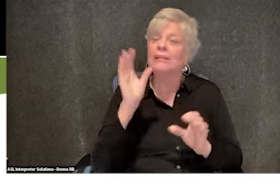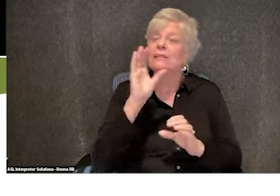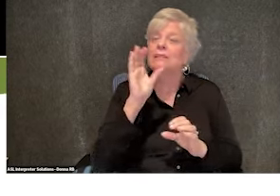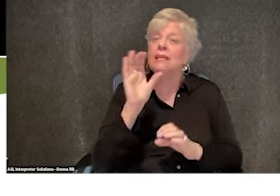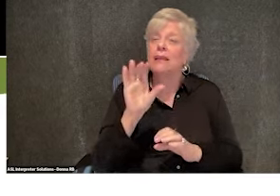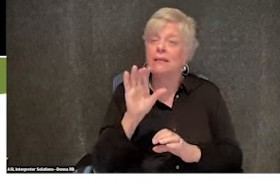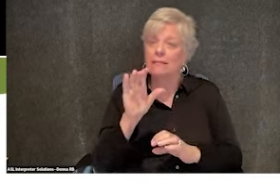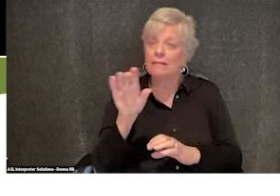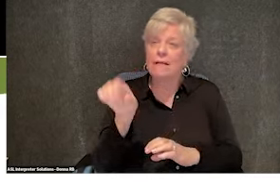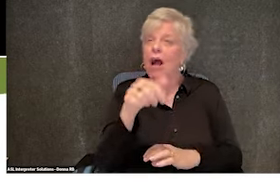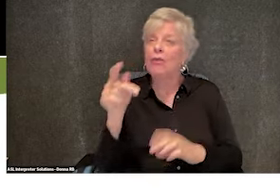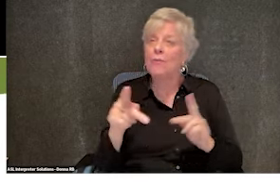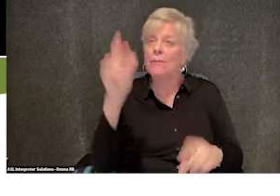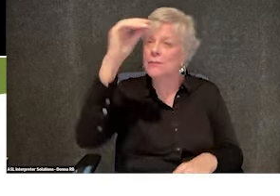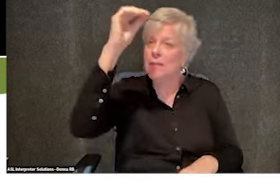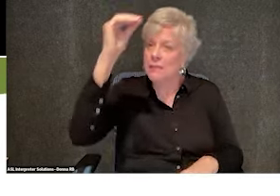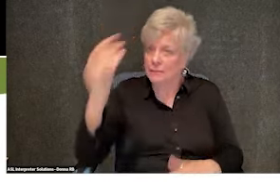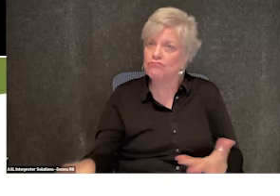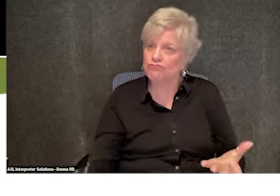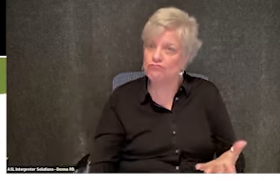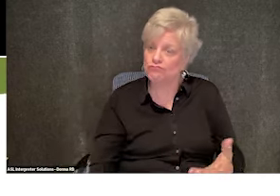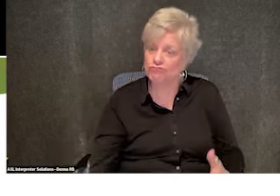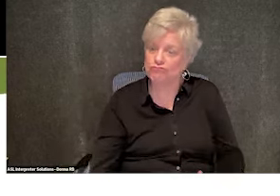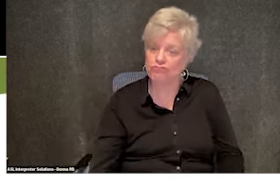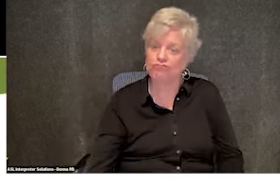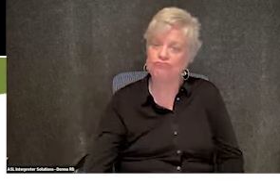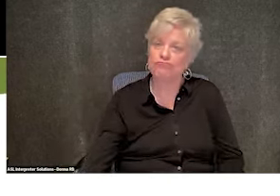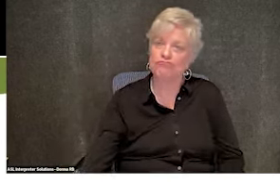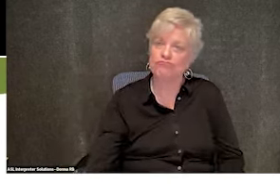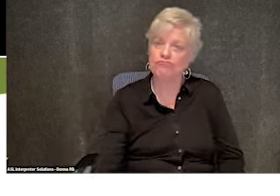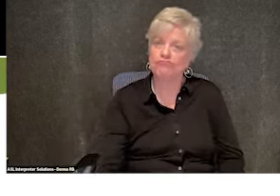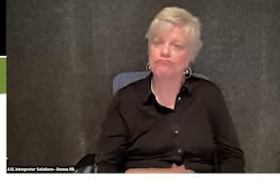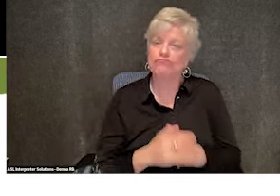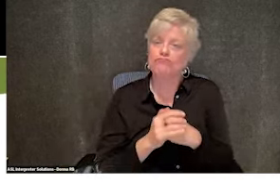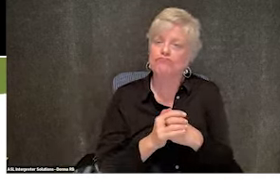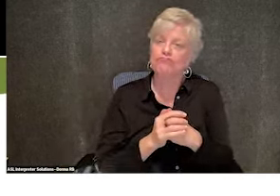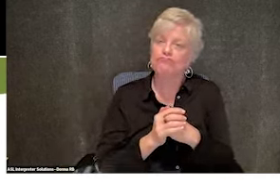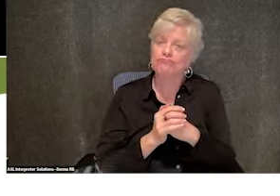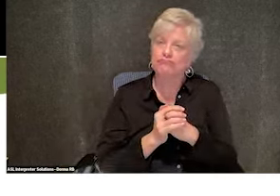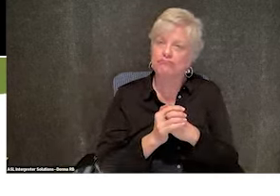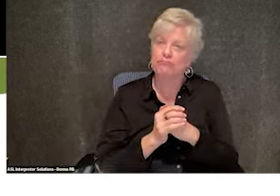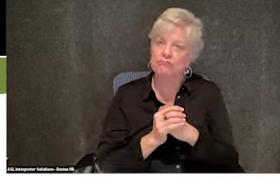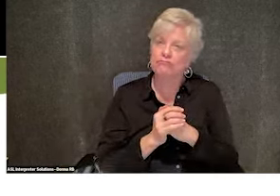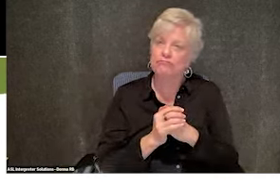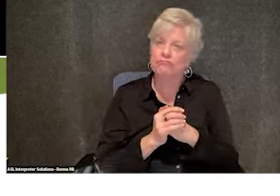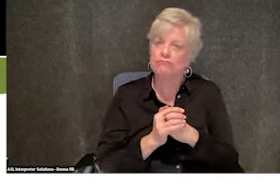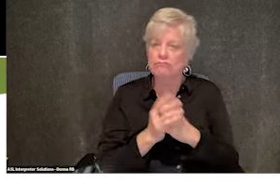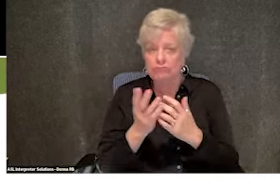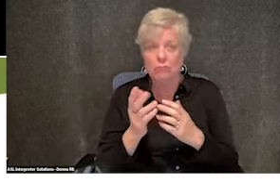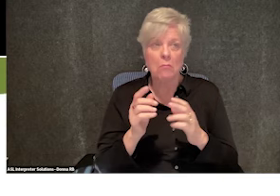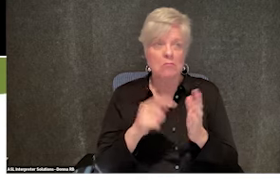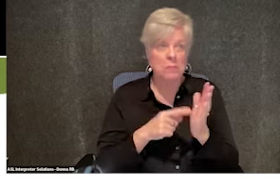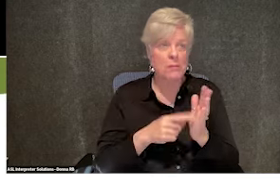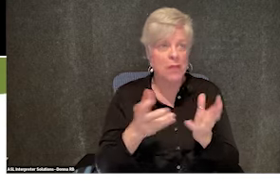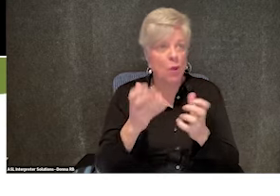Me gusta usar otras preguntas de otras personas. Eso me ayuda a tomar mis propias decisiones. Es